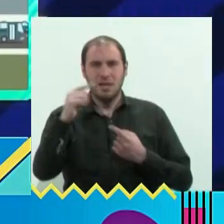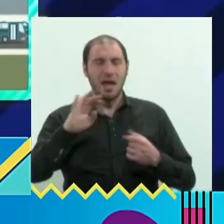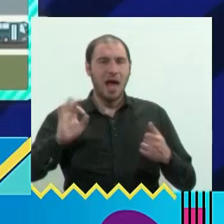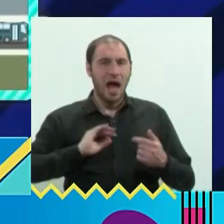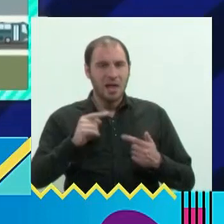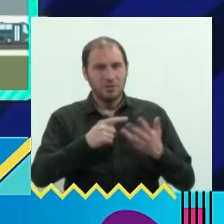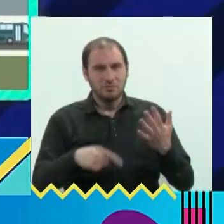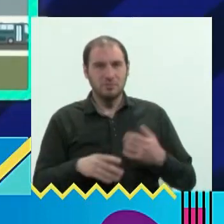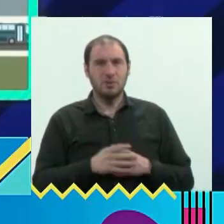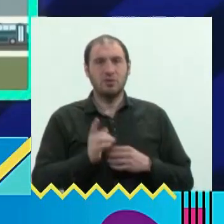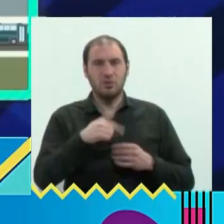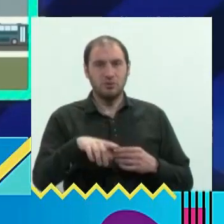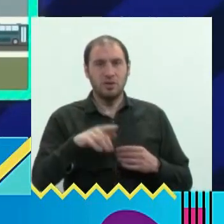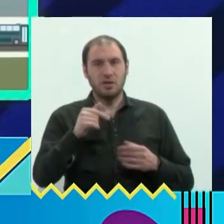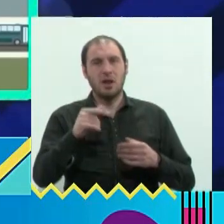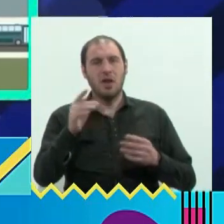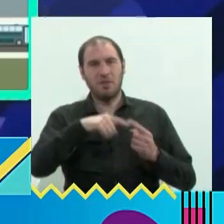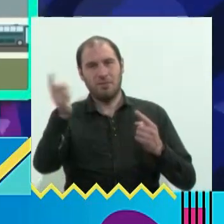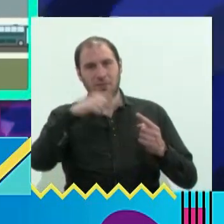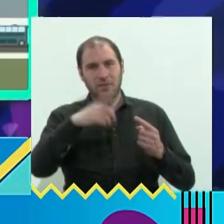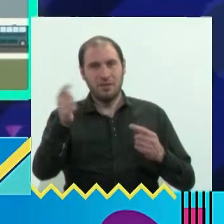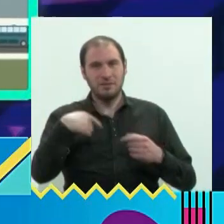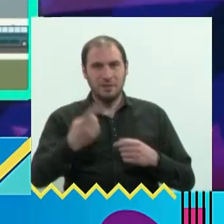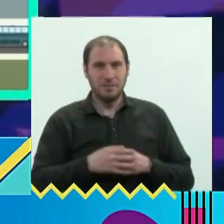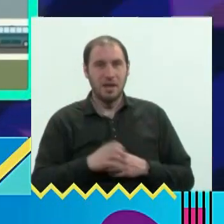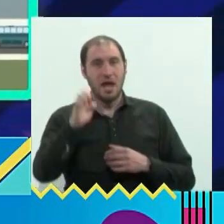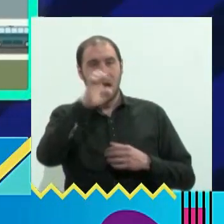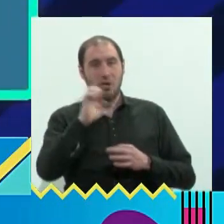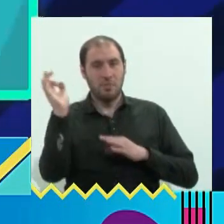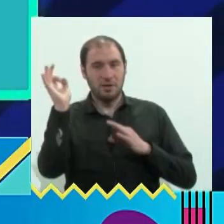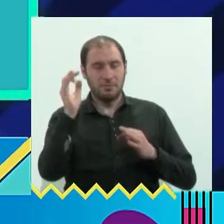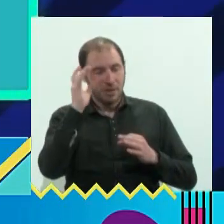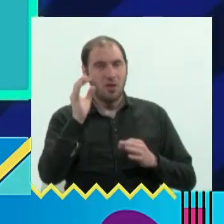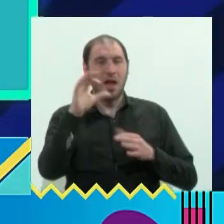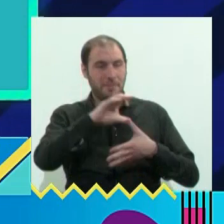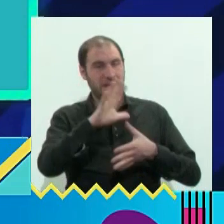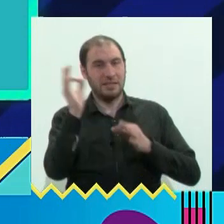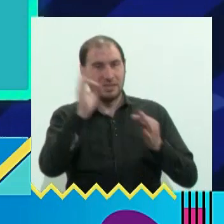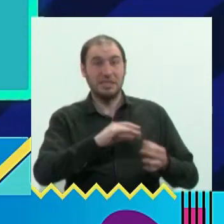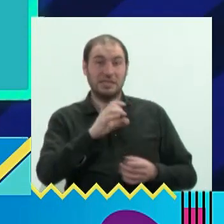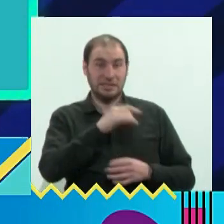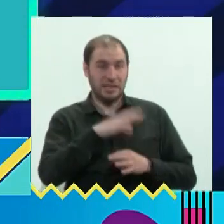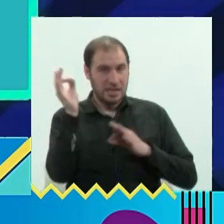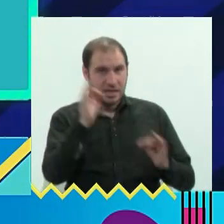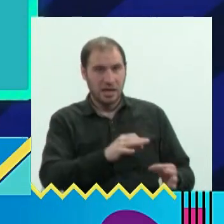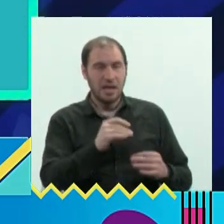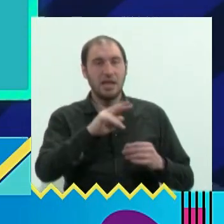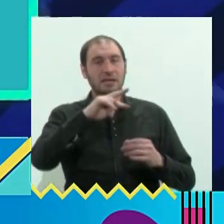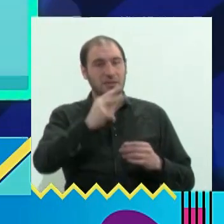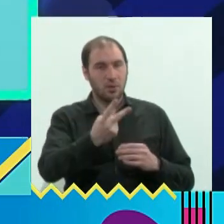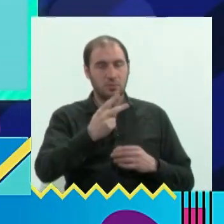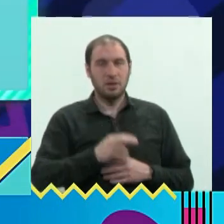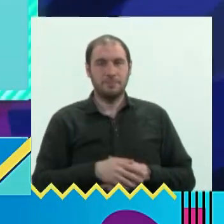lo hacemos saltando el océano, ¿no? Entonces, al llegar a Europa, al llegar a América, a Chile concretamente, que fue la segunda